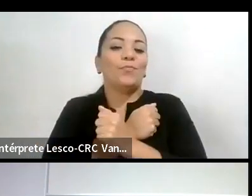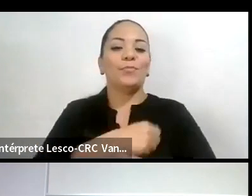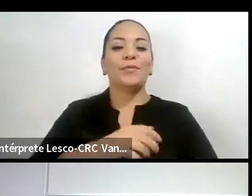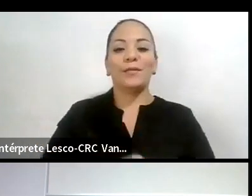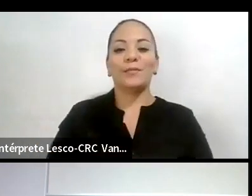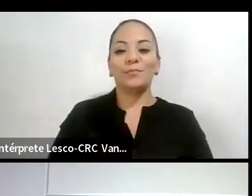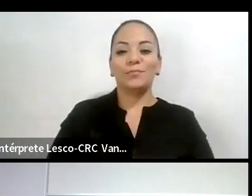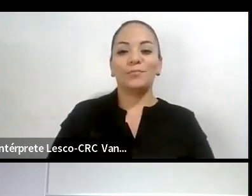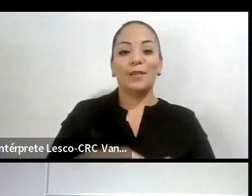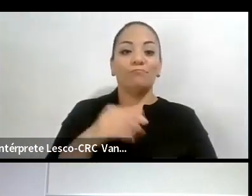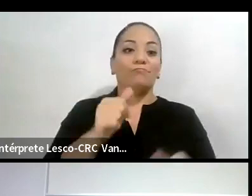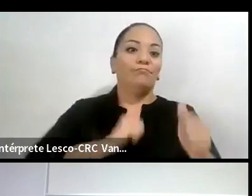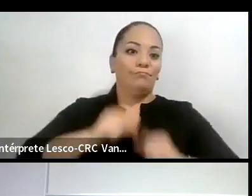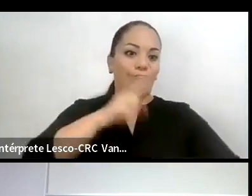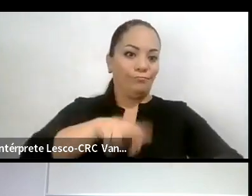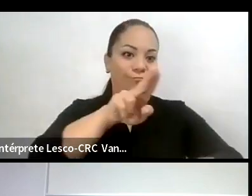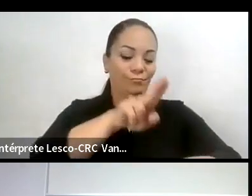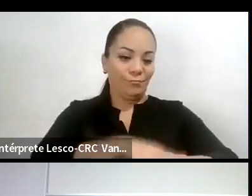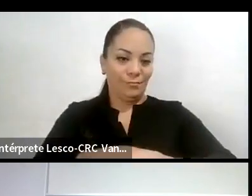En realidad,